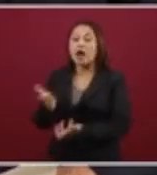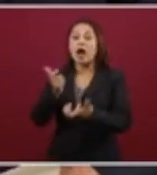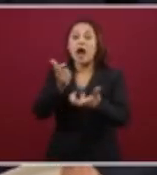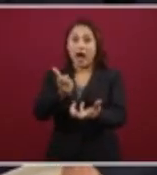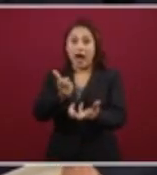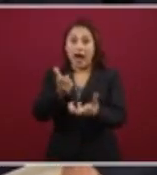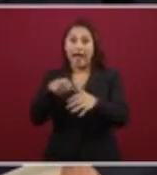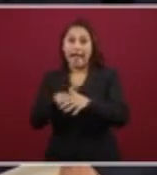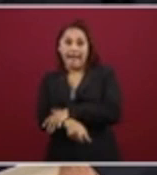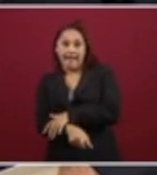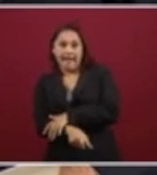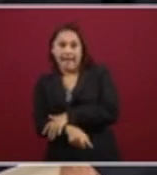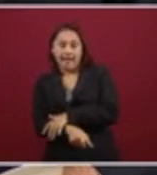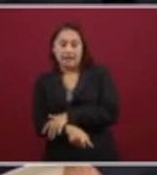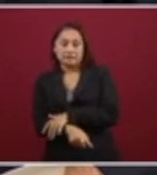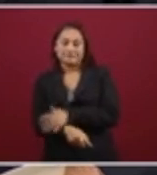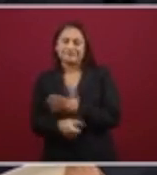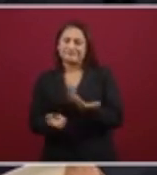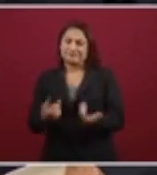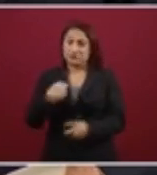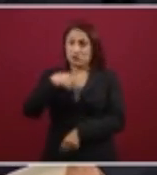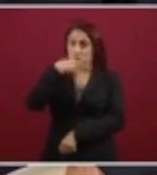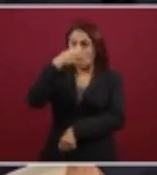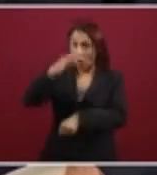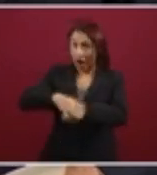fertilizante. Ahórrense el tiempo.